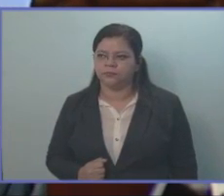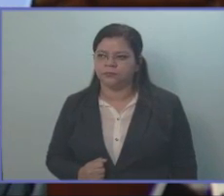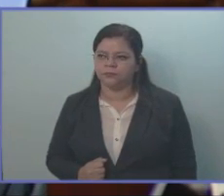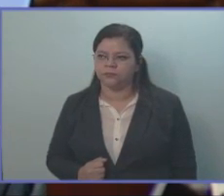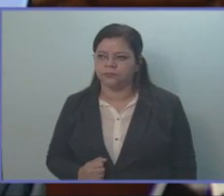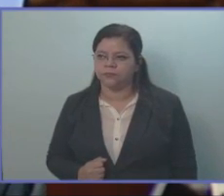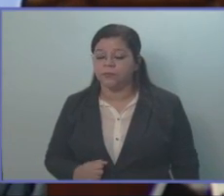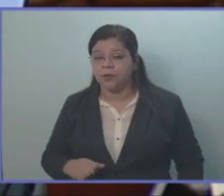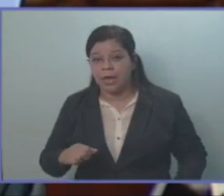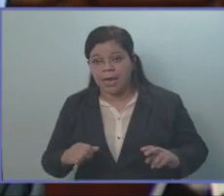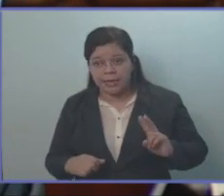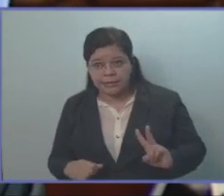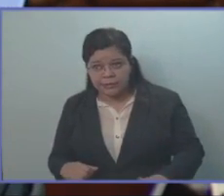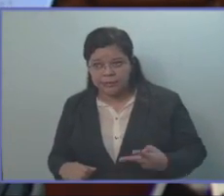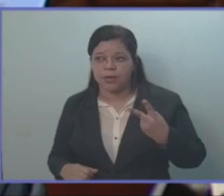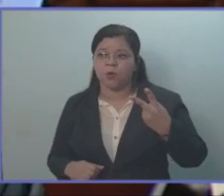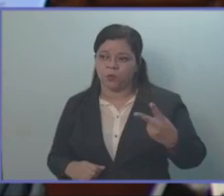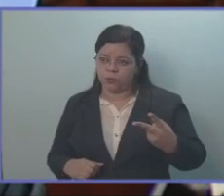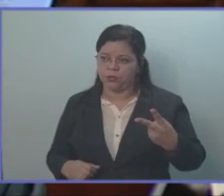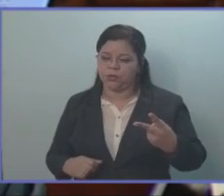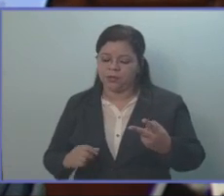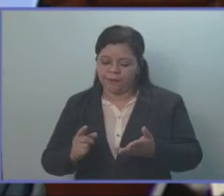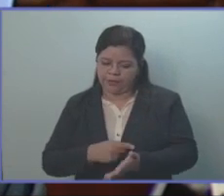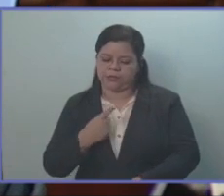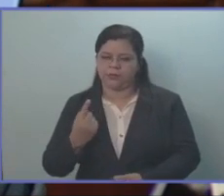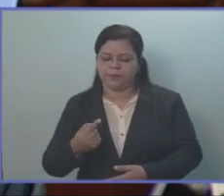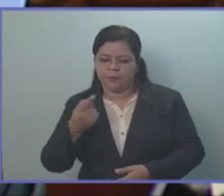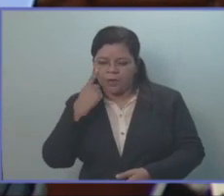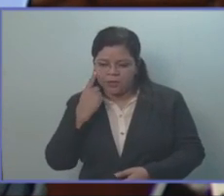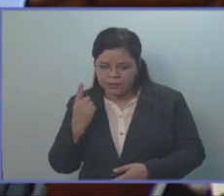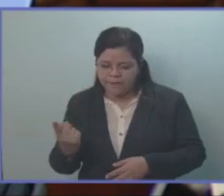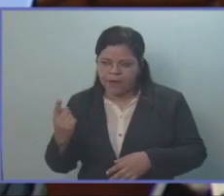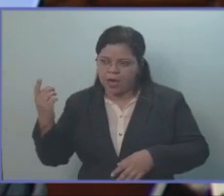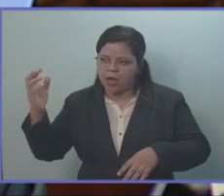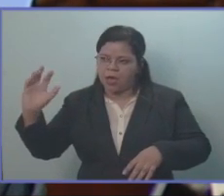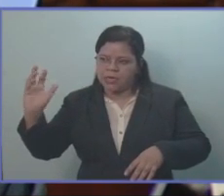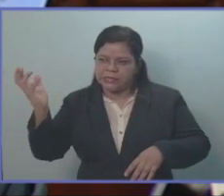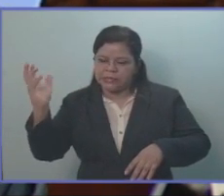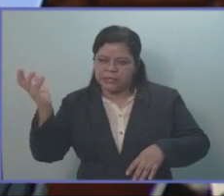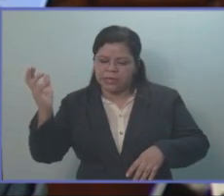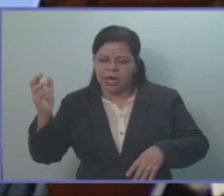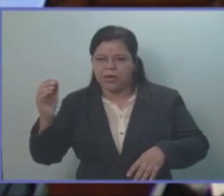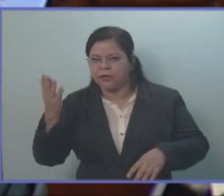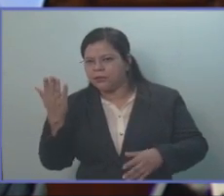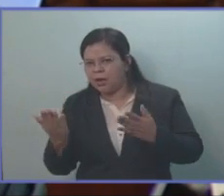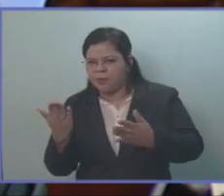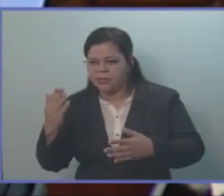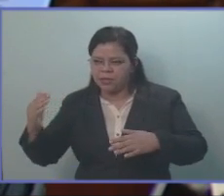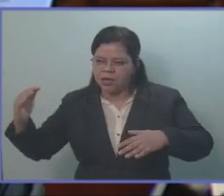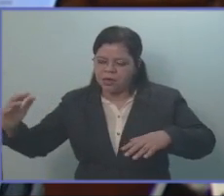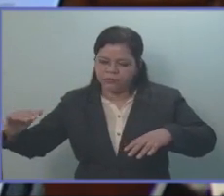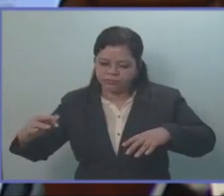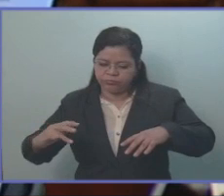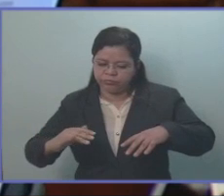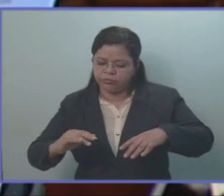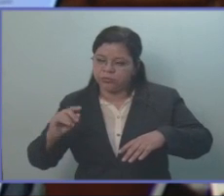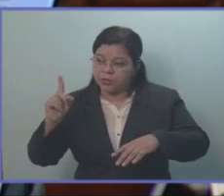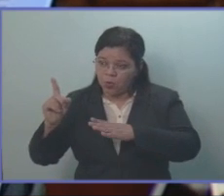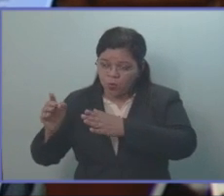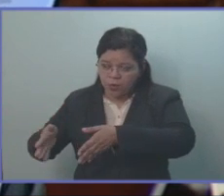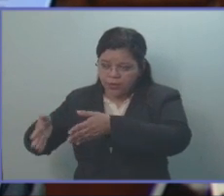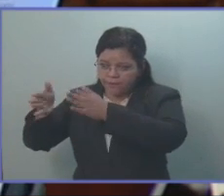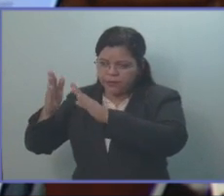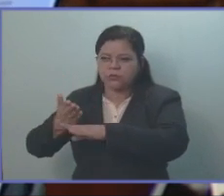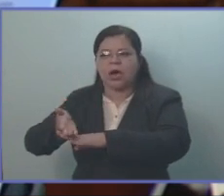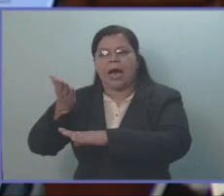Si en una segunda medición se detecta señal proveniente de un inmueble en el que ya había